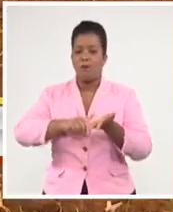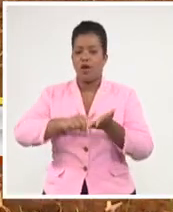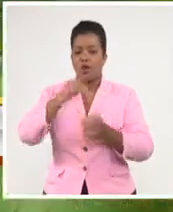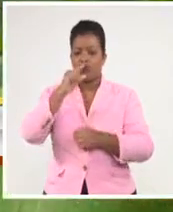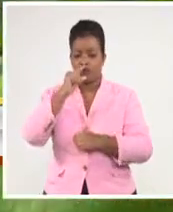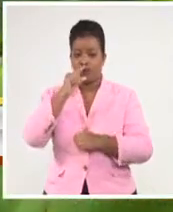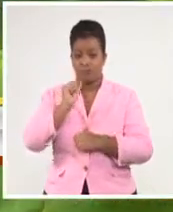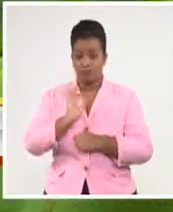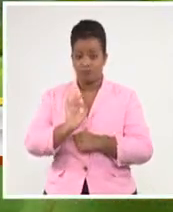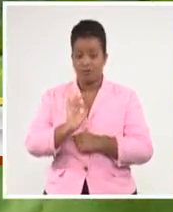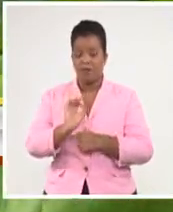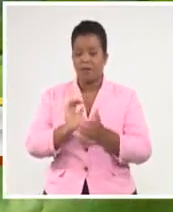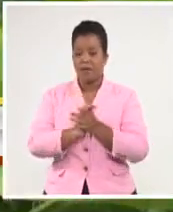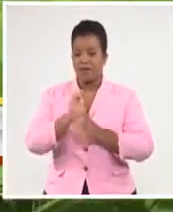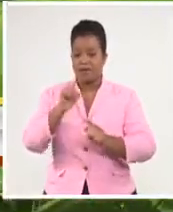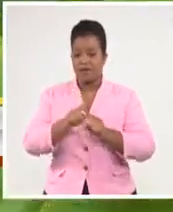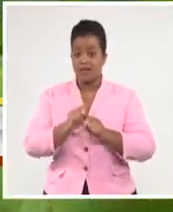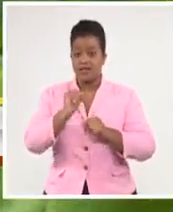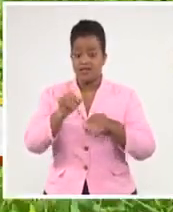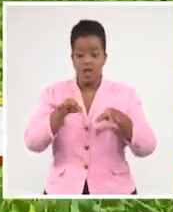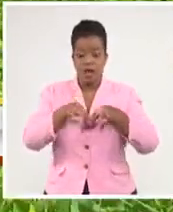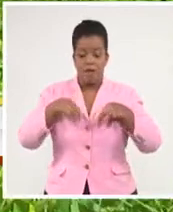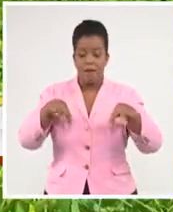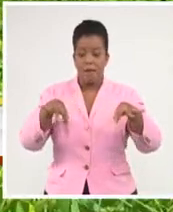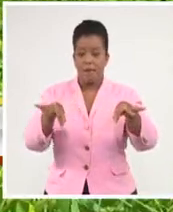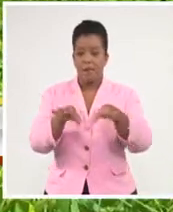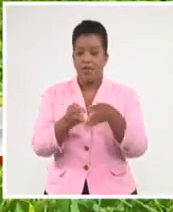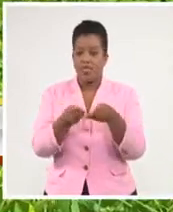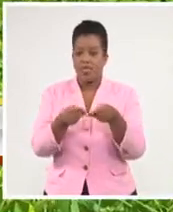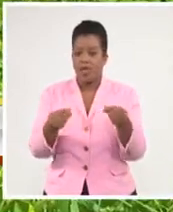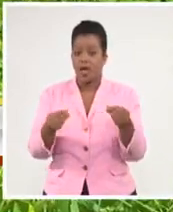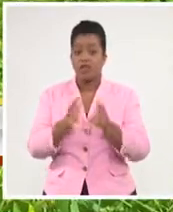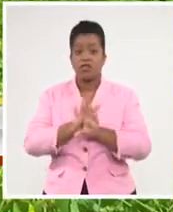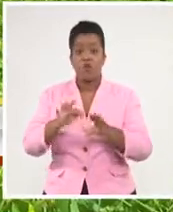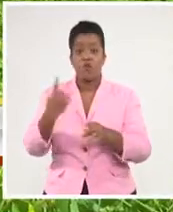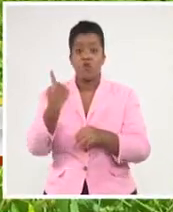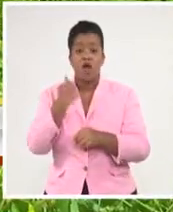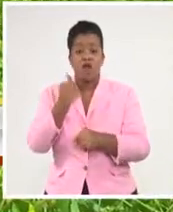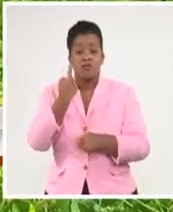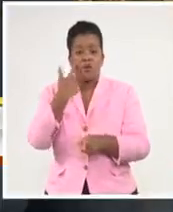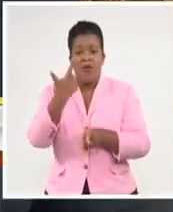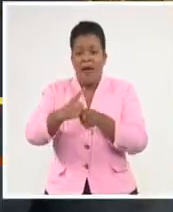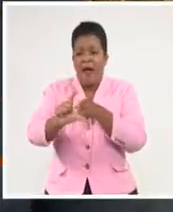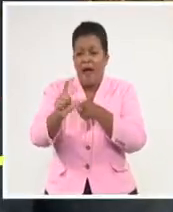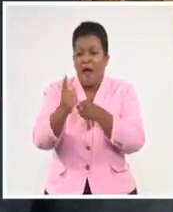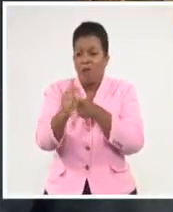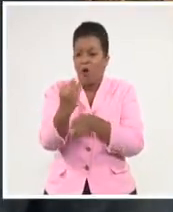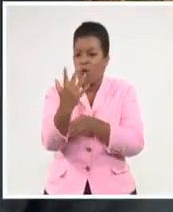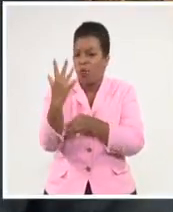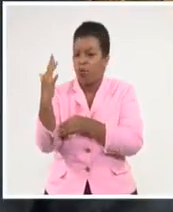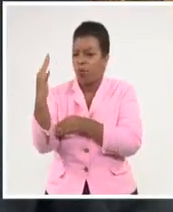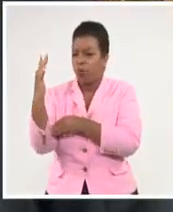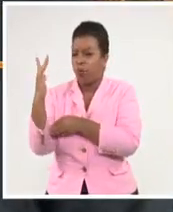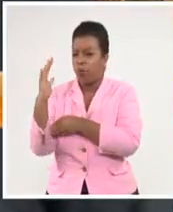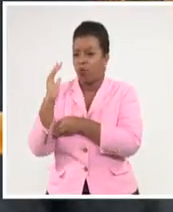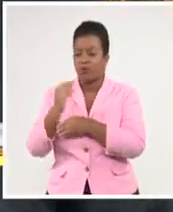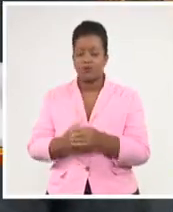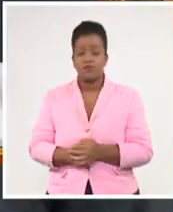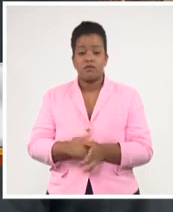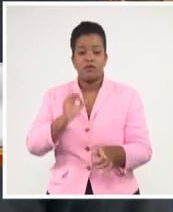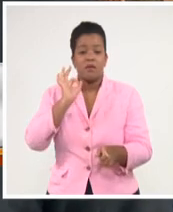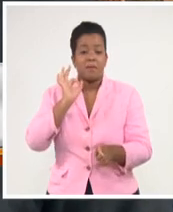Las 6 hectáreas de tierra que tomó en usufructo hasta hace solo un año eran un monte lleno de marabú. Comenzamos primeramente la